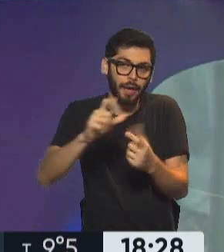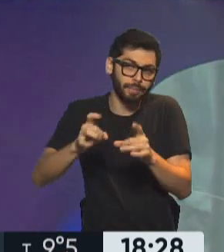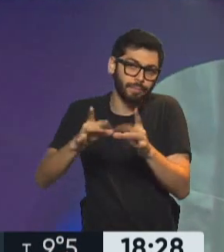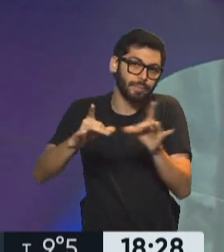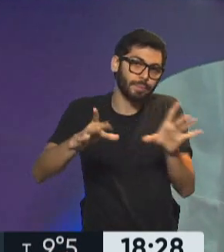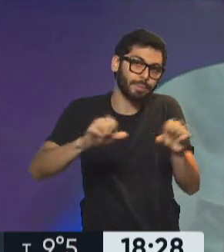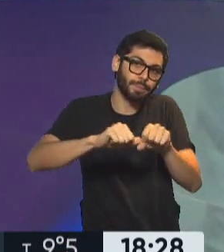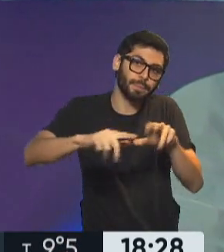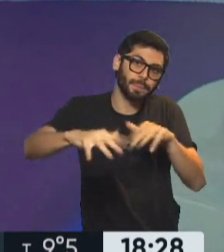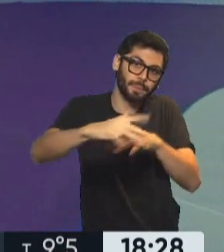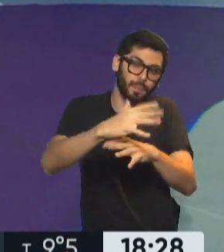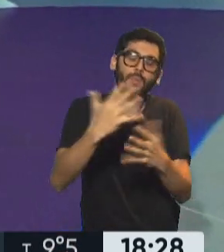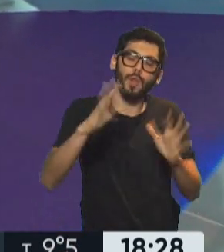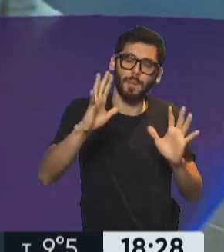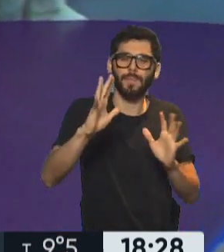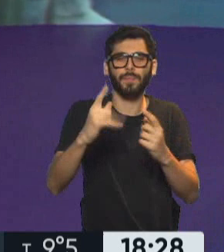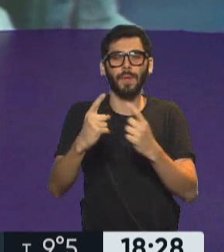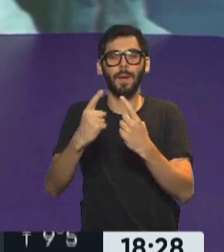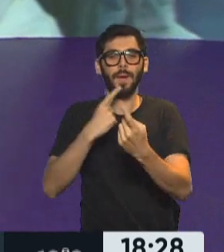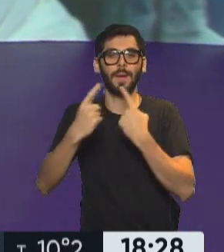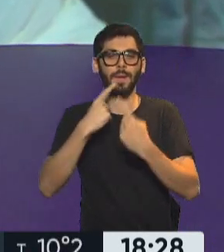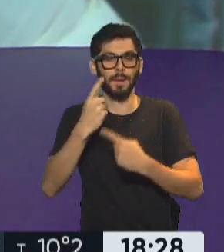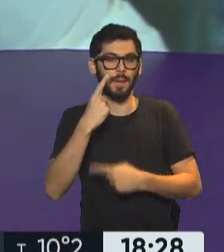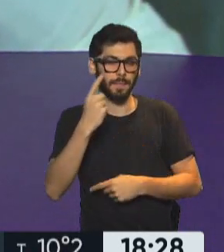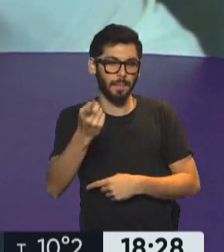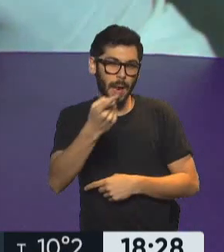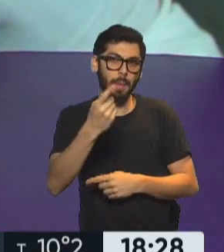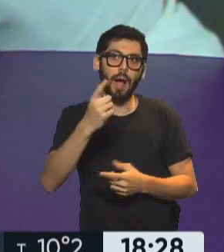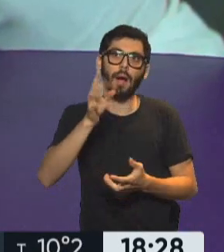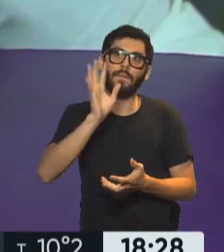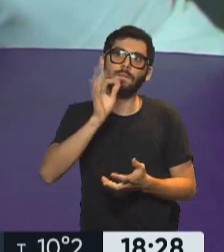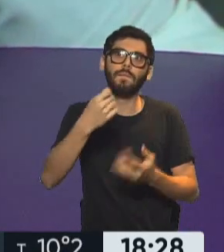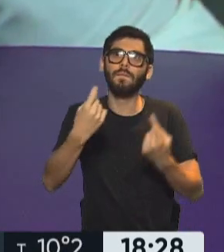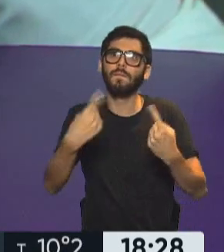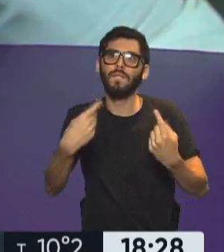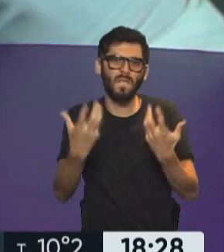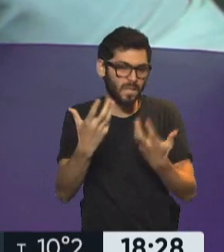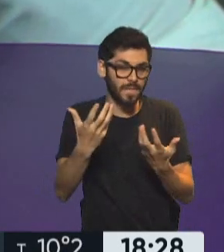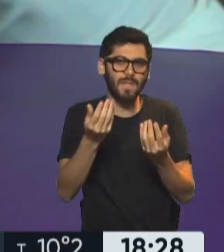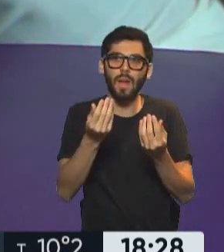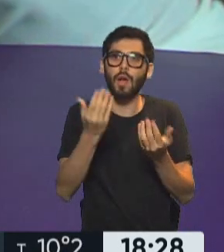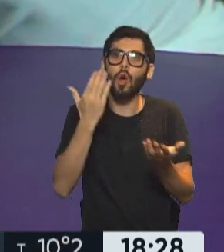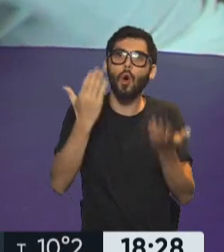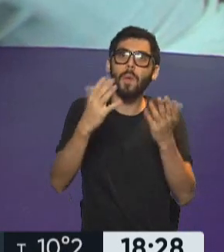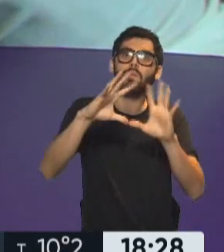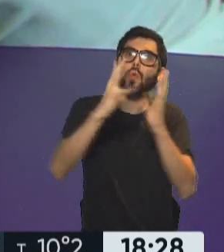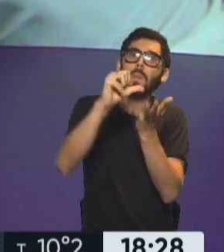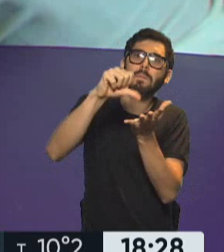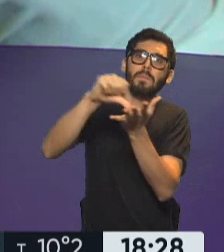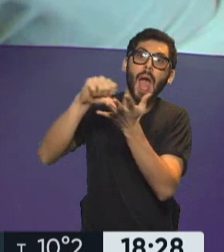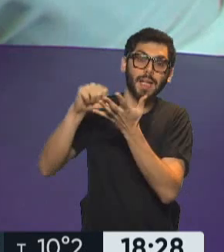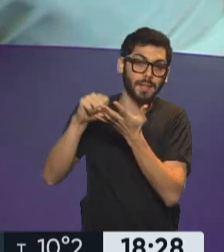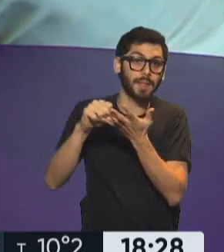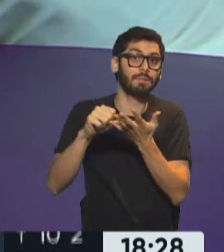existir. Vamos a compartir esta nota como para saber de qué se trata, como para poner en dimensión, como para comparar tantos países del mundo y lo que